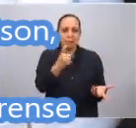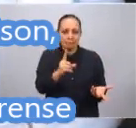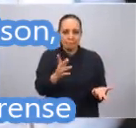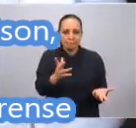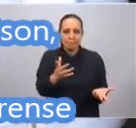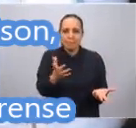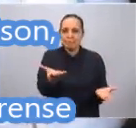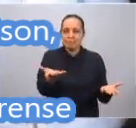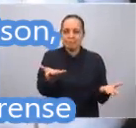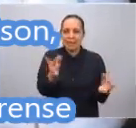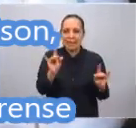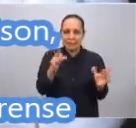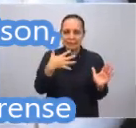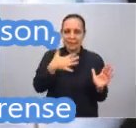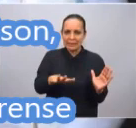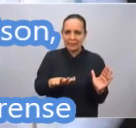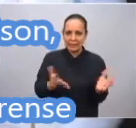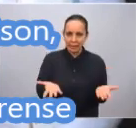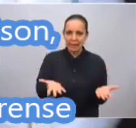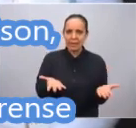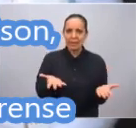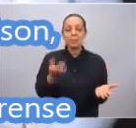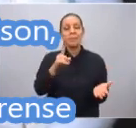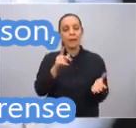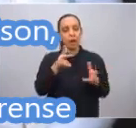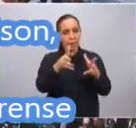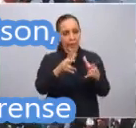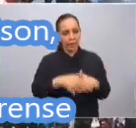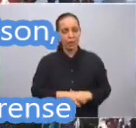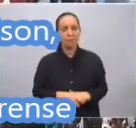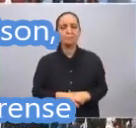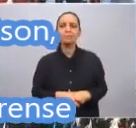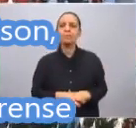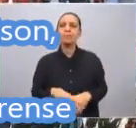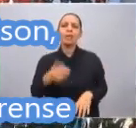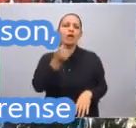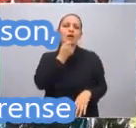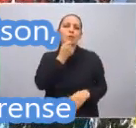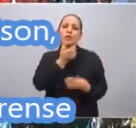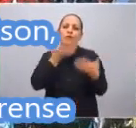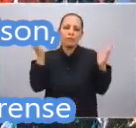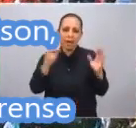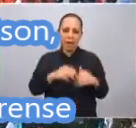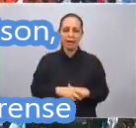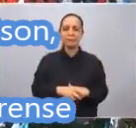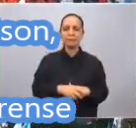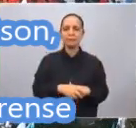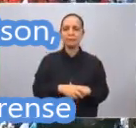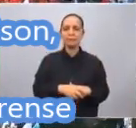no parece tan comprensible. ¿Qué significa? Miren, es como que te hubieran quitado